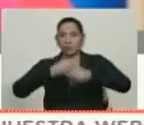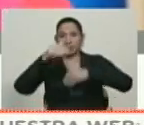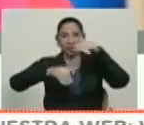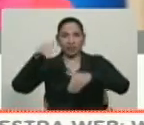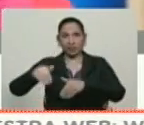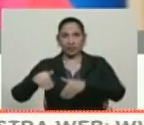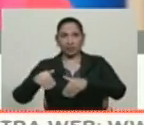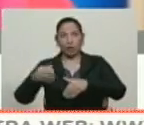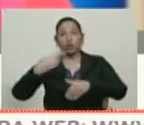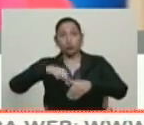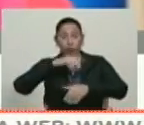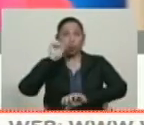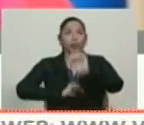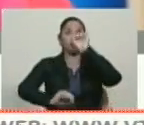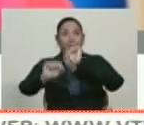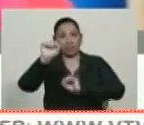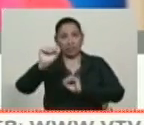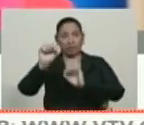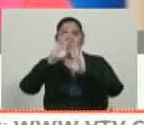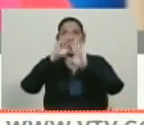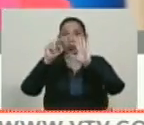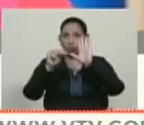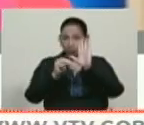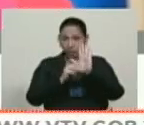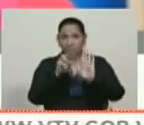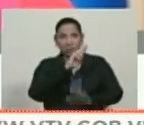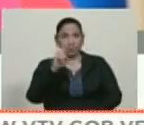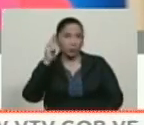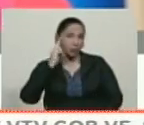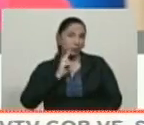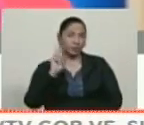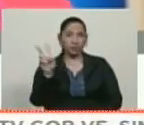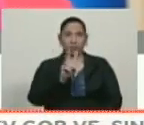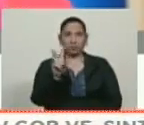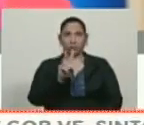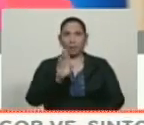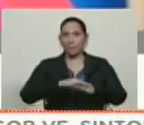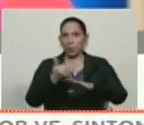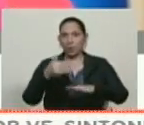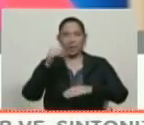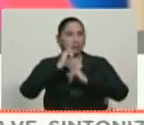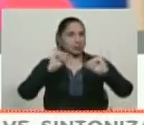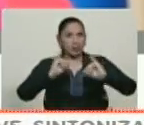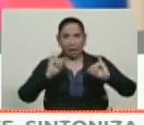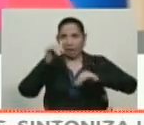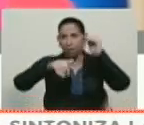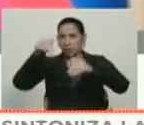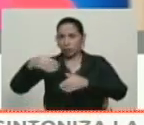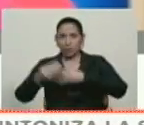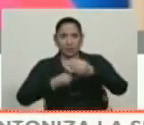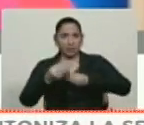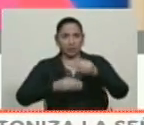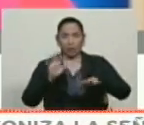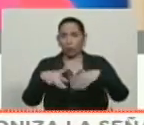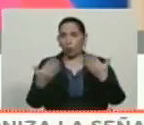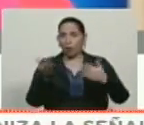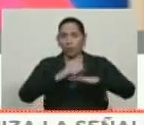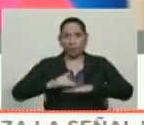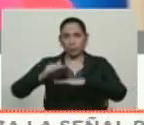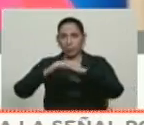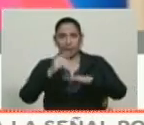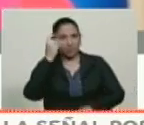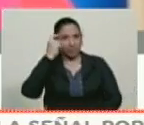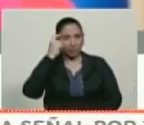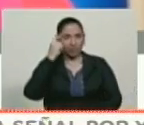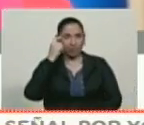estamos defendiendo la constitución de la República Bolivariana de Venezuela porque ya las elecciones se realizaron cuando correspondía, que era el